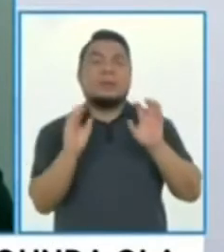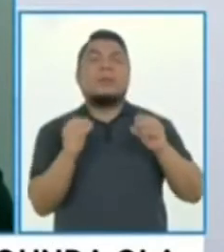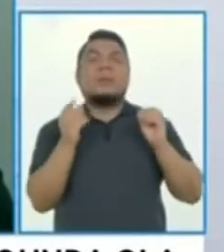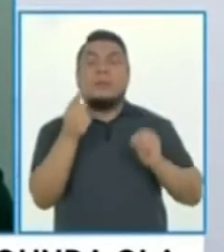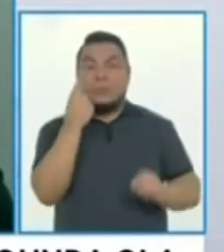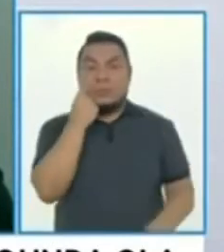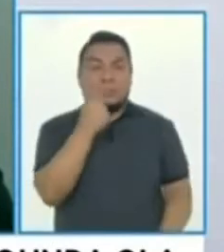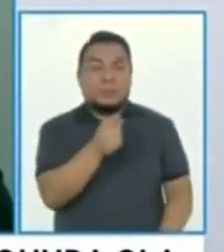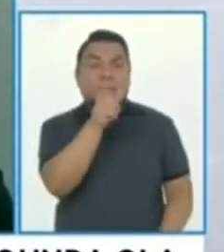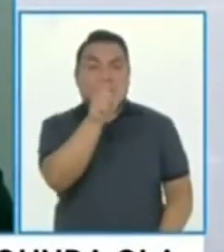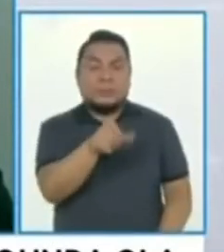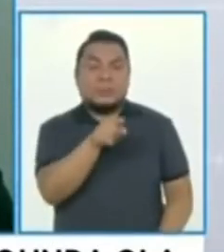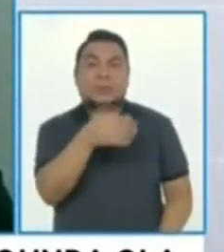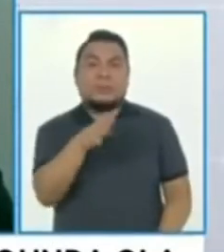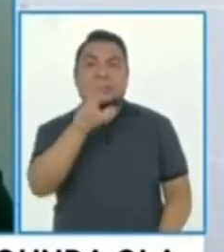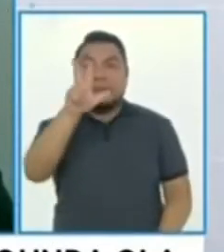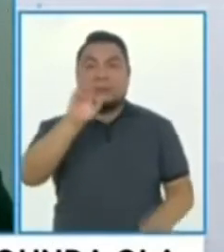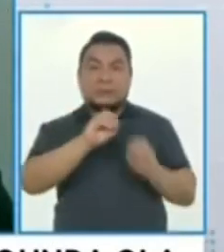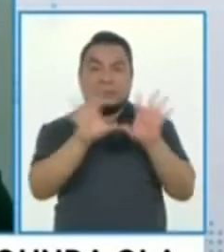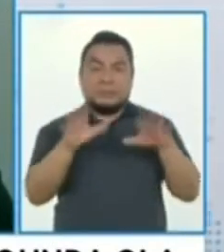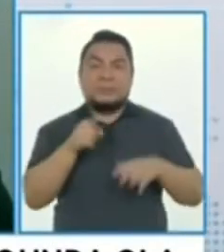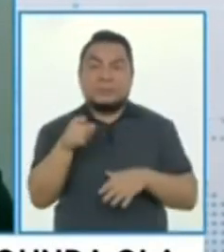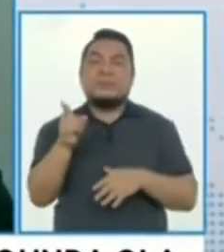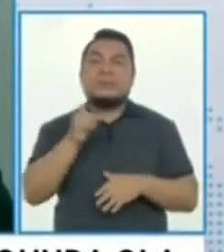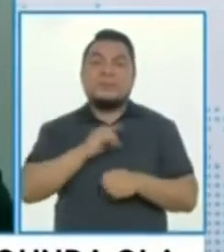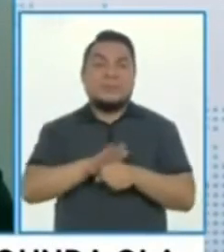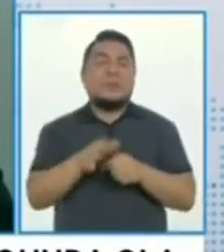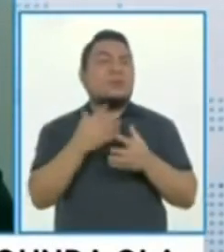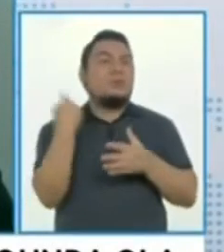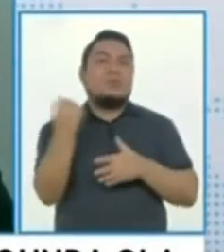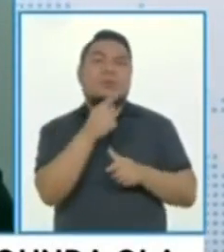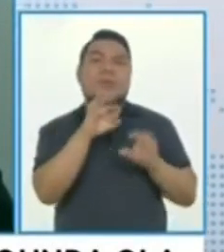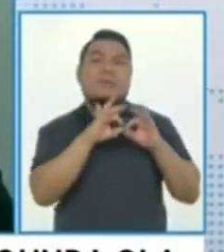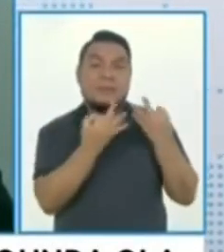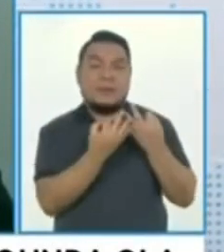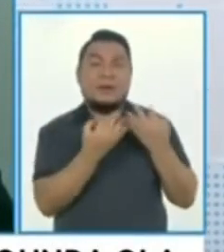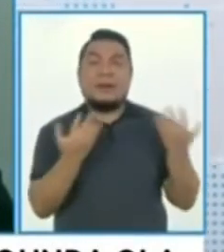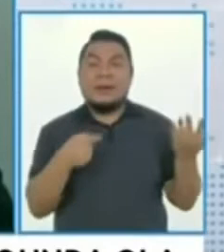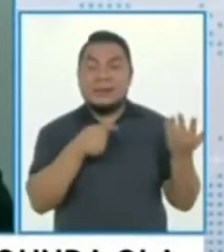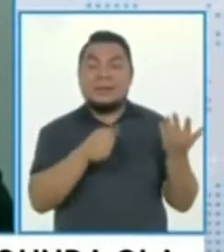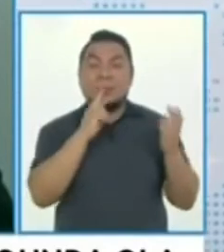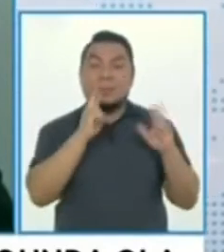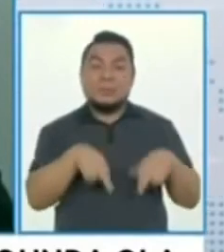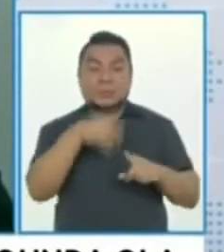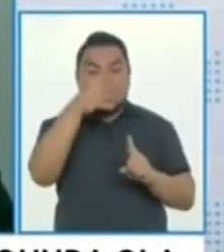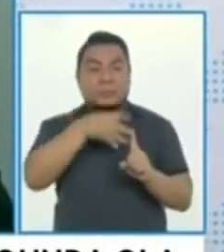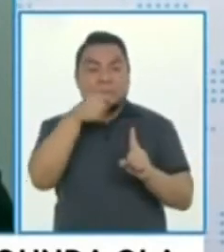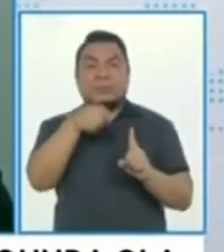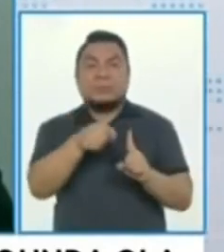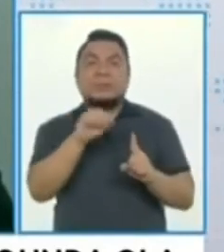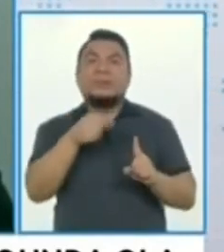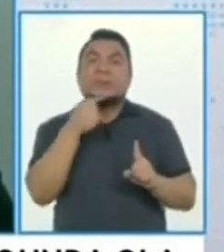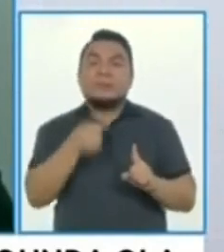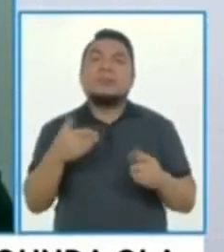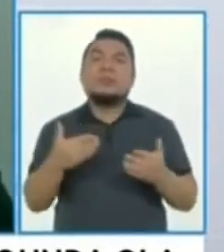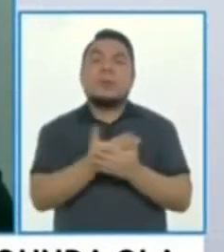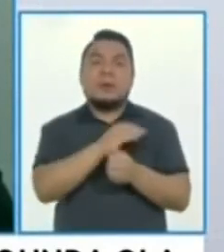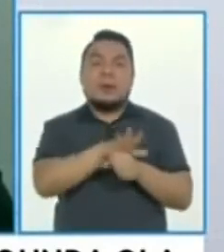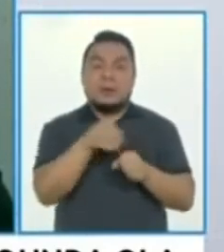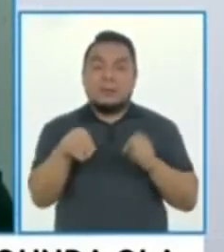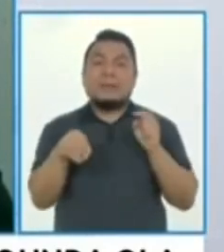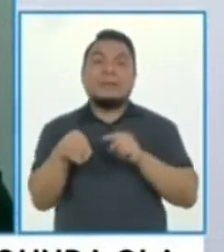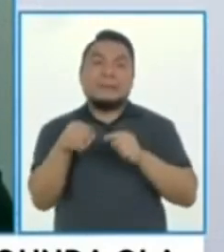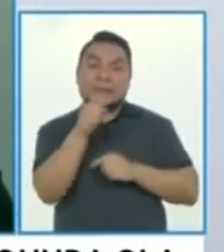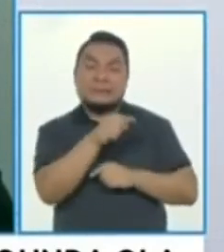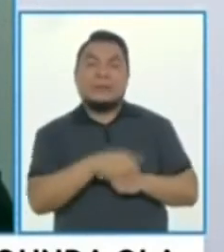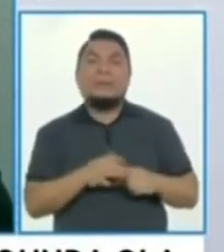porque conocemos a personas que en 3 días contagiaron a toda su familia y que en el resultado del examen arrojó la nueva variante